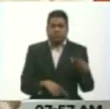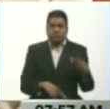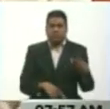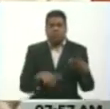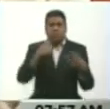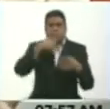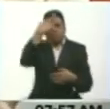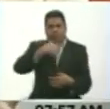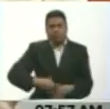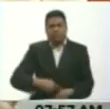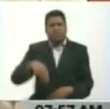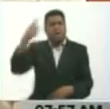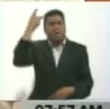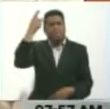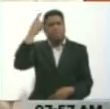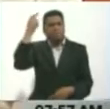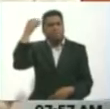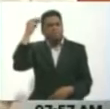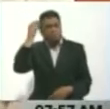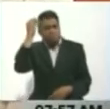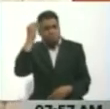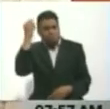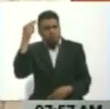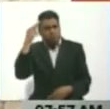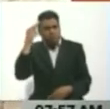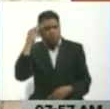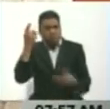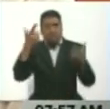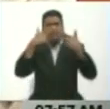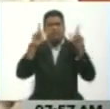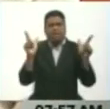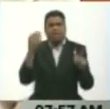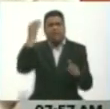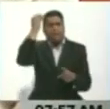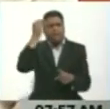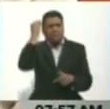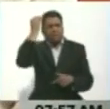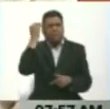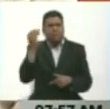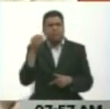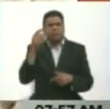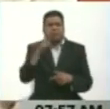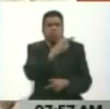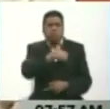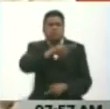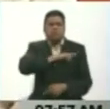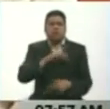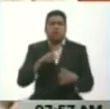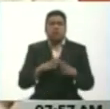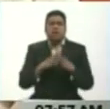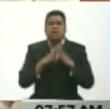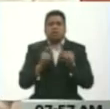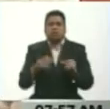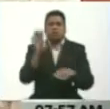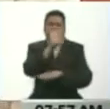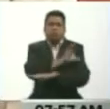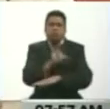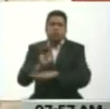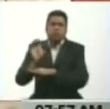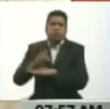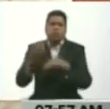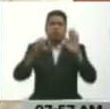física, psíquica y moral, la libertad de pensamiento, conciencia y religión, el debido proceso al amparo constitucional